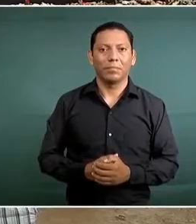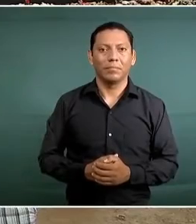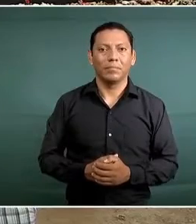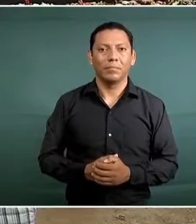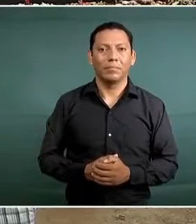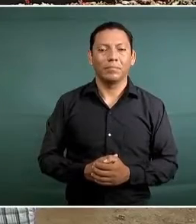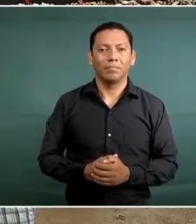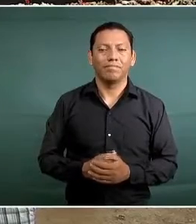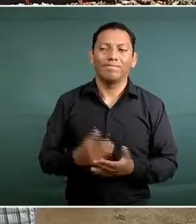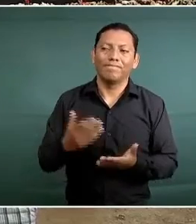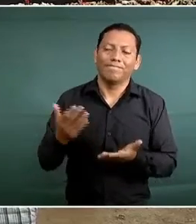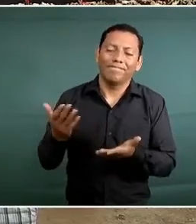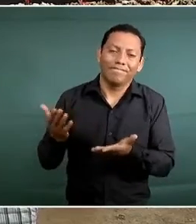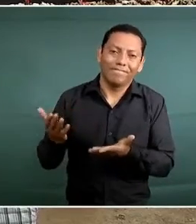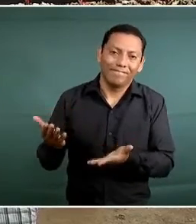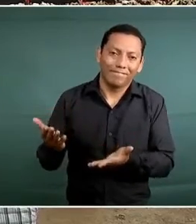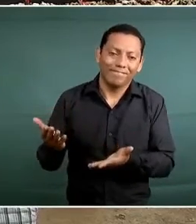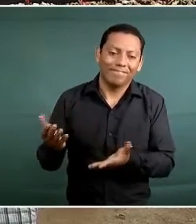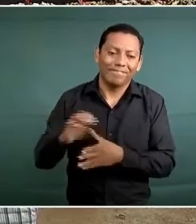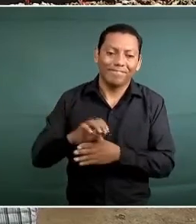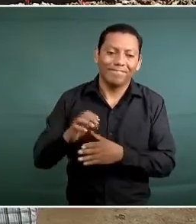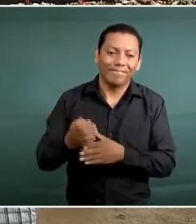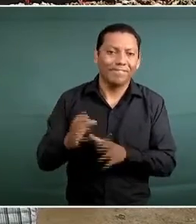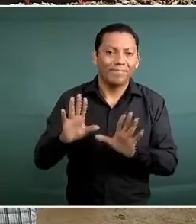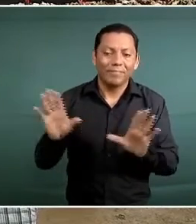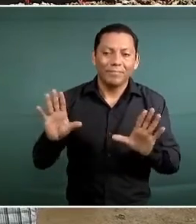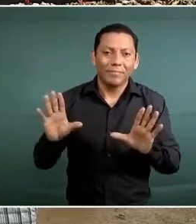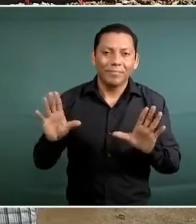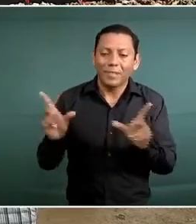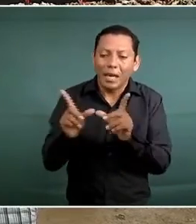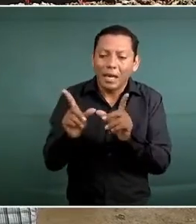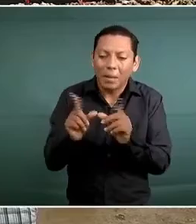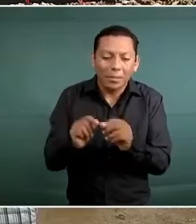entonces ya cierro el paréntesis